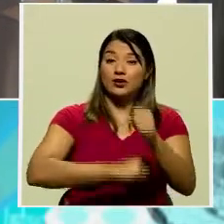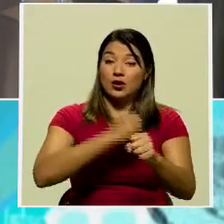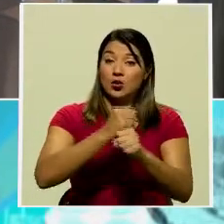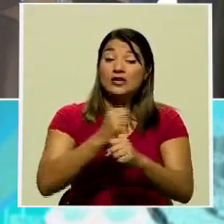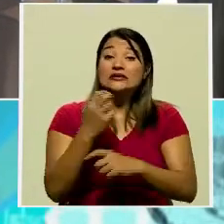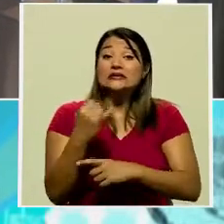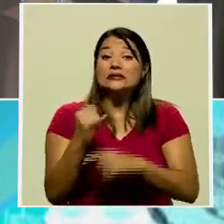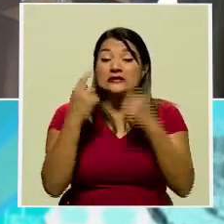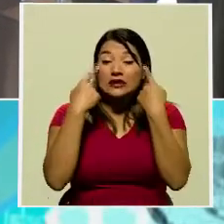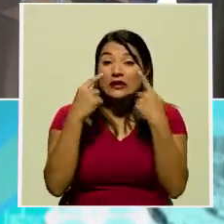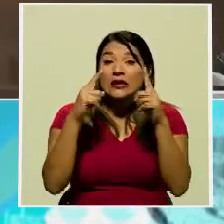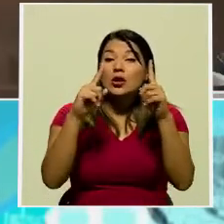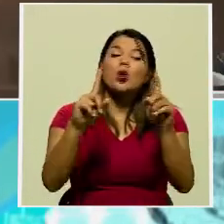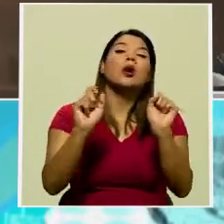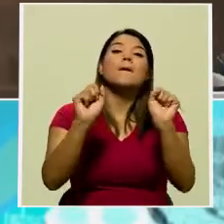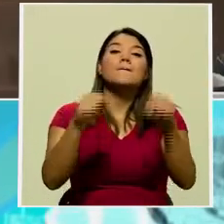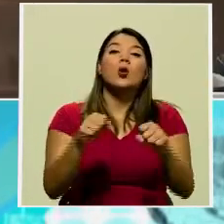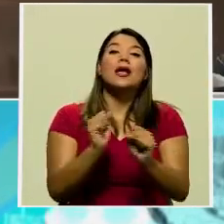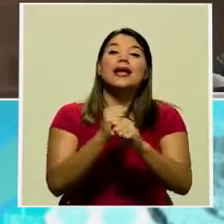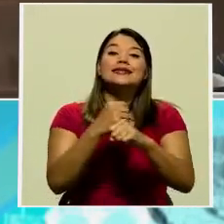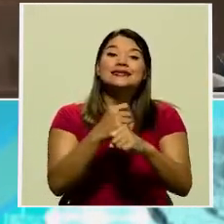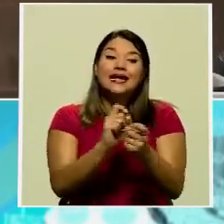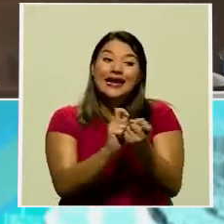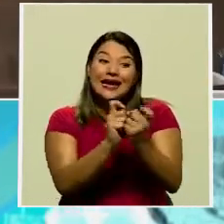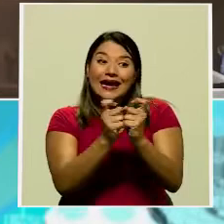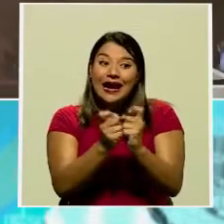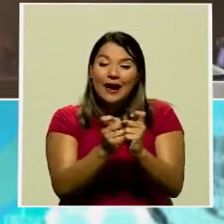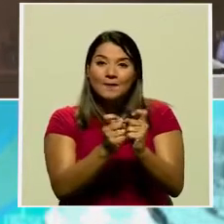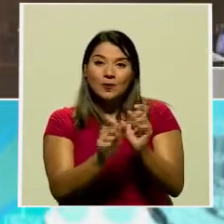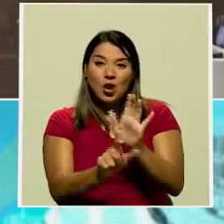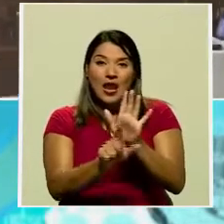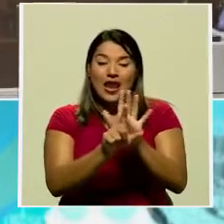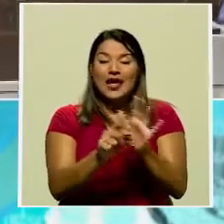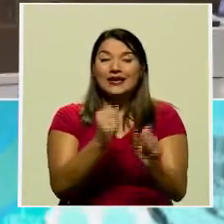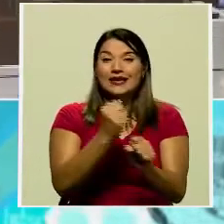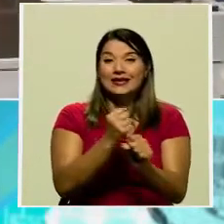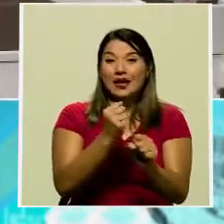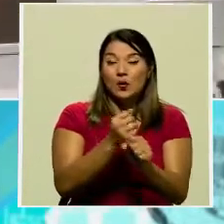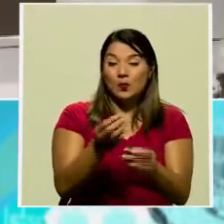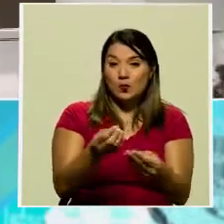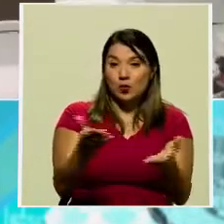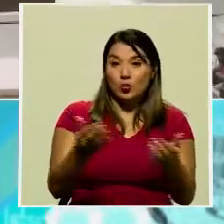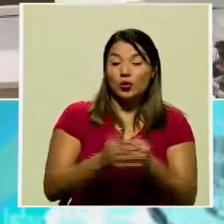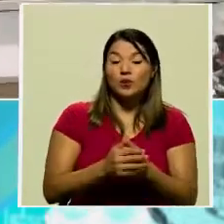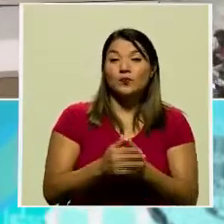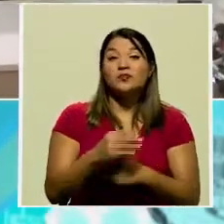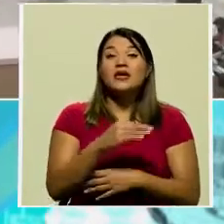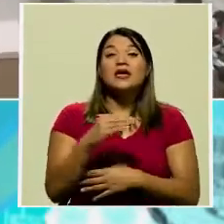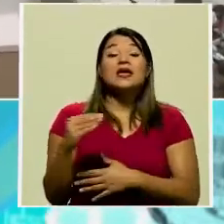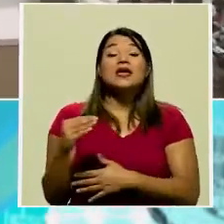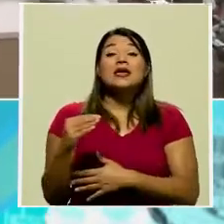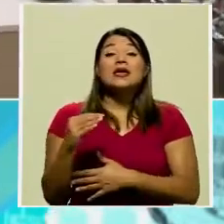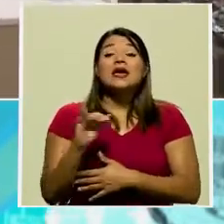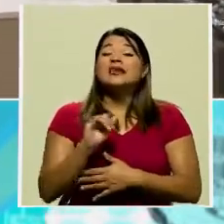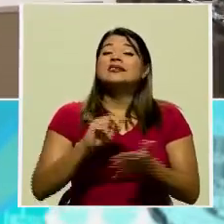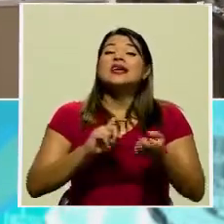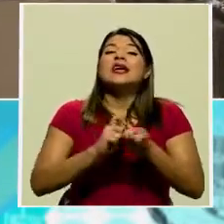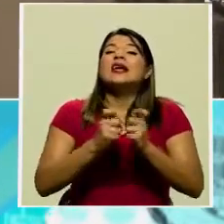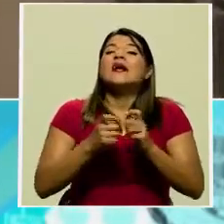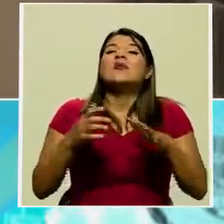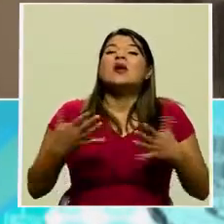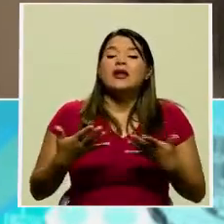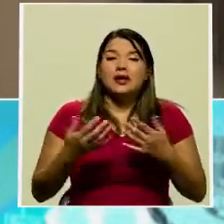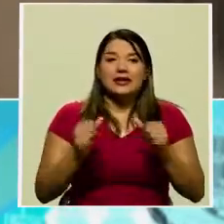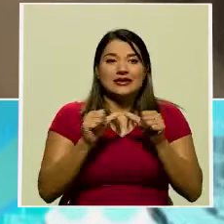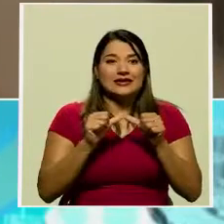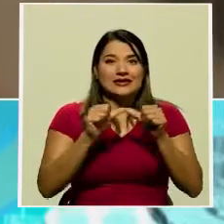logren hacer este ajuste a la reforma de ley de empleo público, y que consiste en que pues se